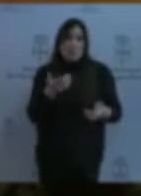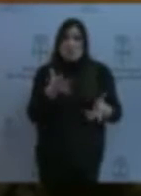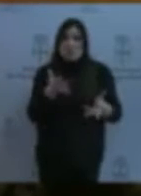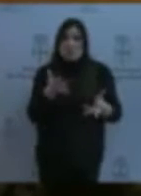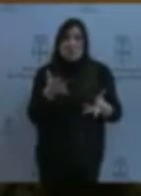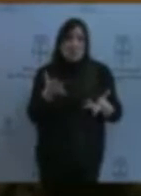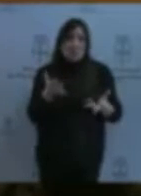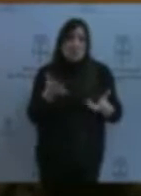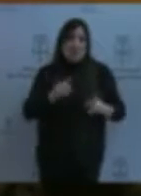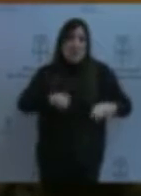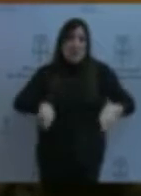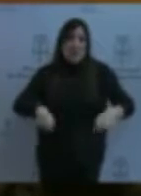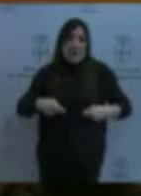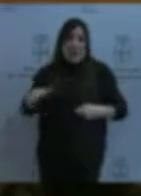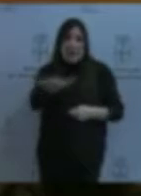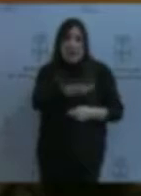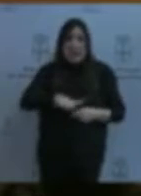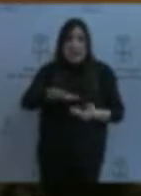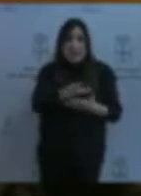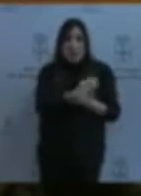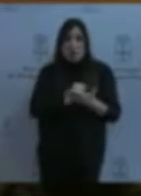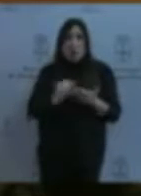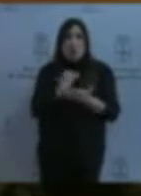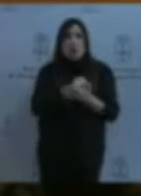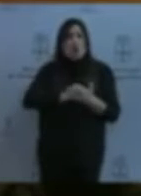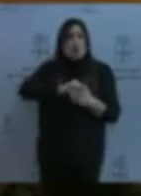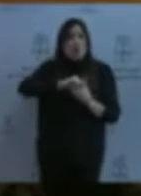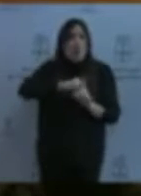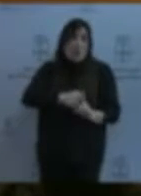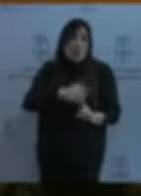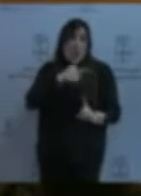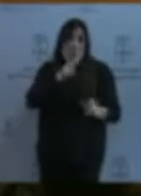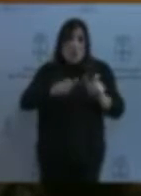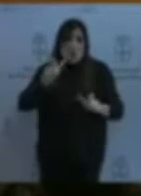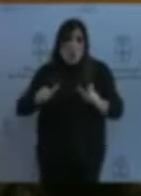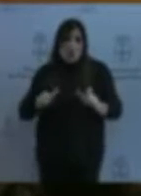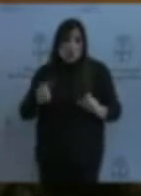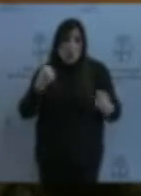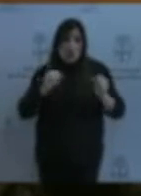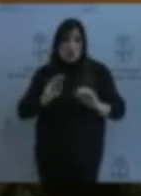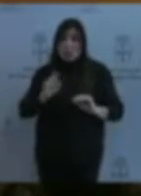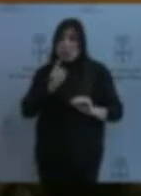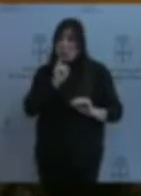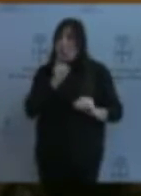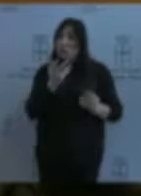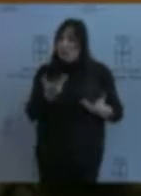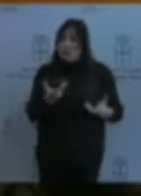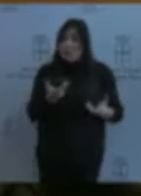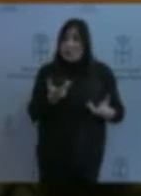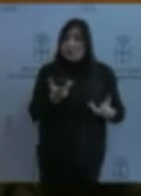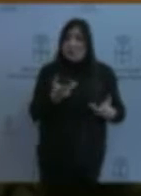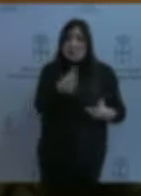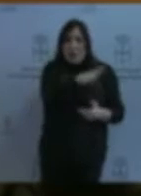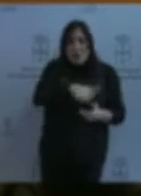estado sometidos a una intensa presión humana y eso ha provocado que en multitud de estuarios de estas características